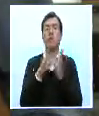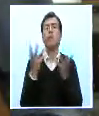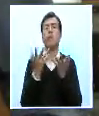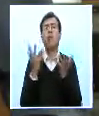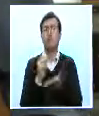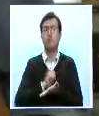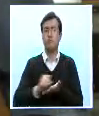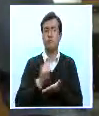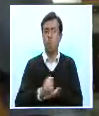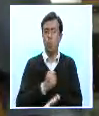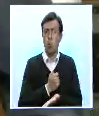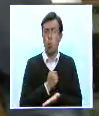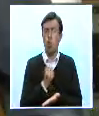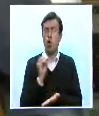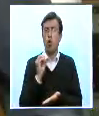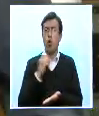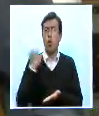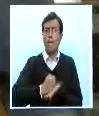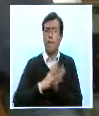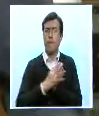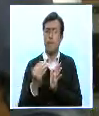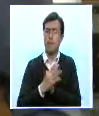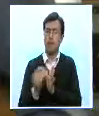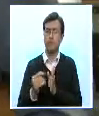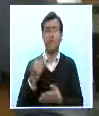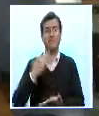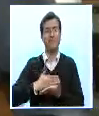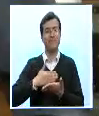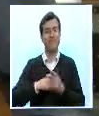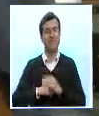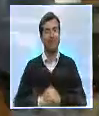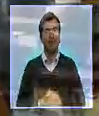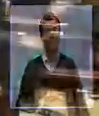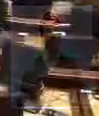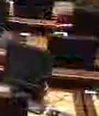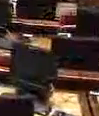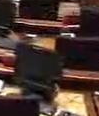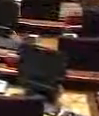a la propiedad intelectual y la denominada piratería por a causa